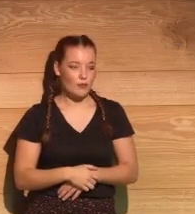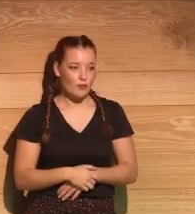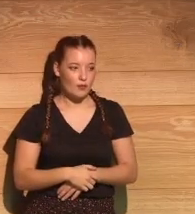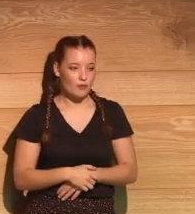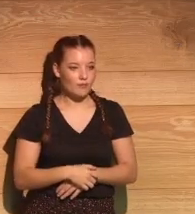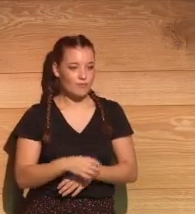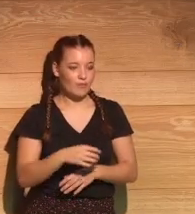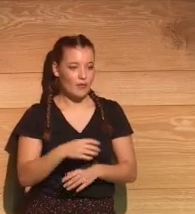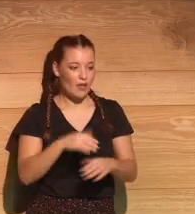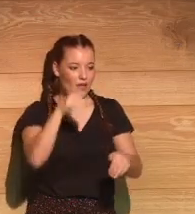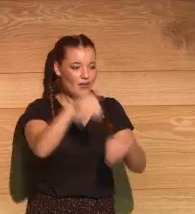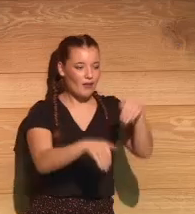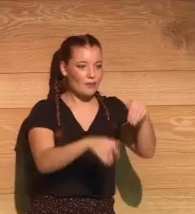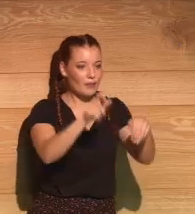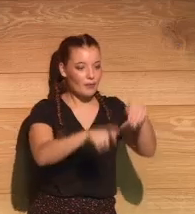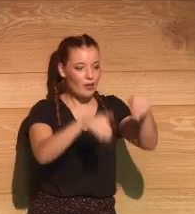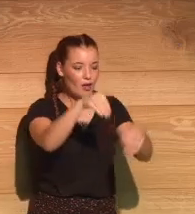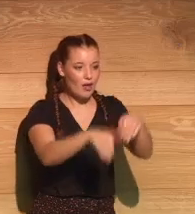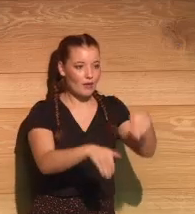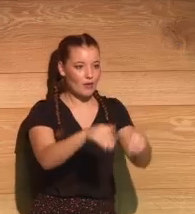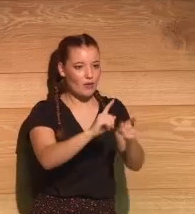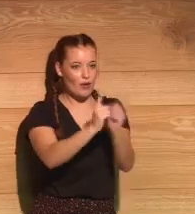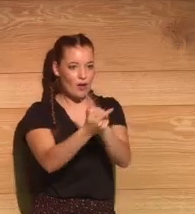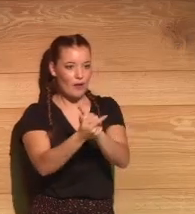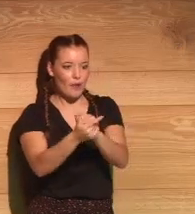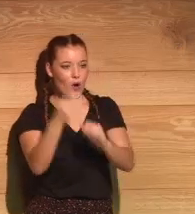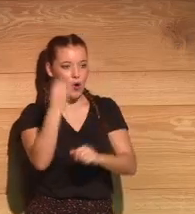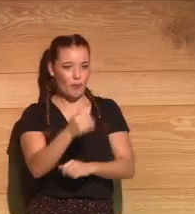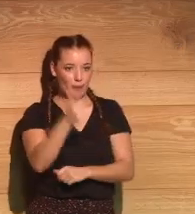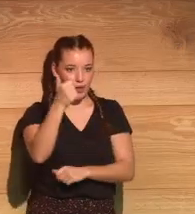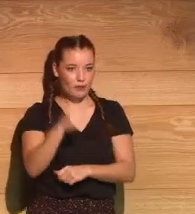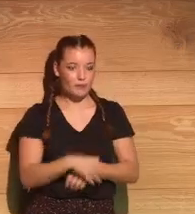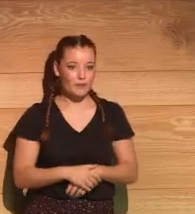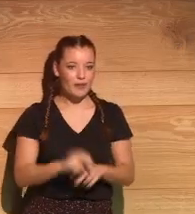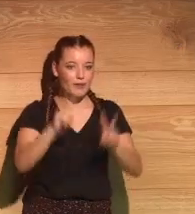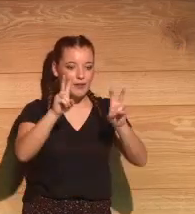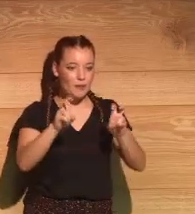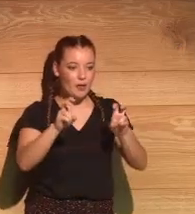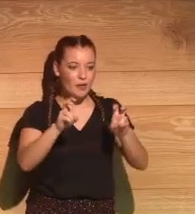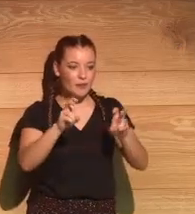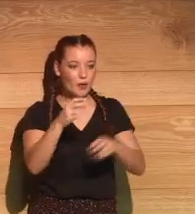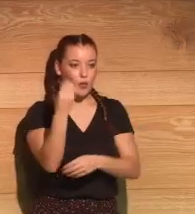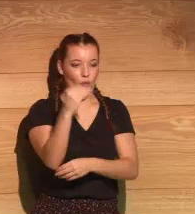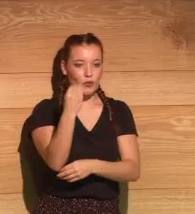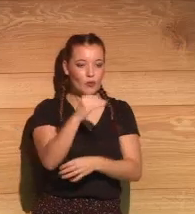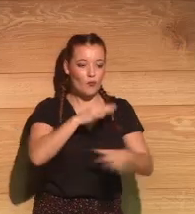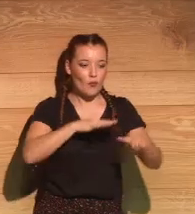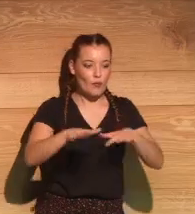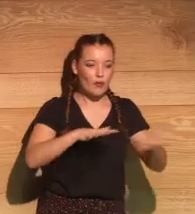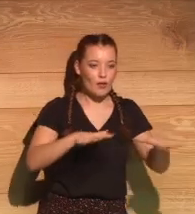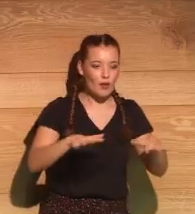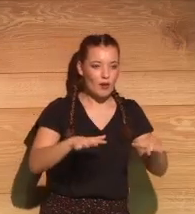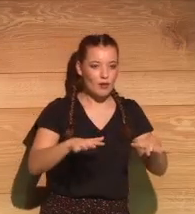candidatos por otros más jóvenes, más apuestos, etcétera, ¿no? El tema de movilizar a la juventud como juventud es muy difícil. Yo